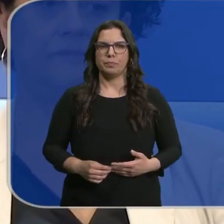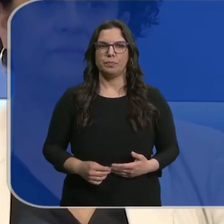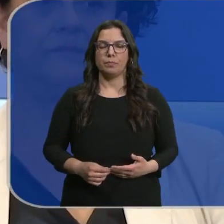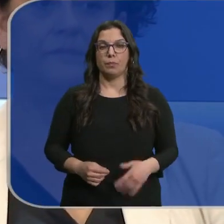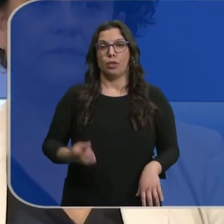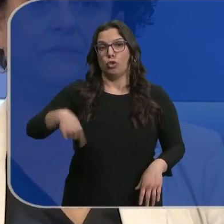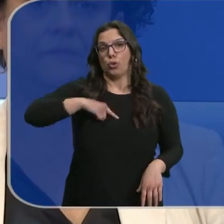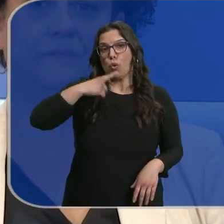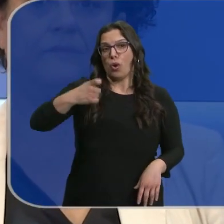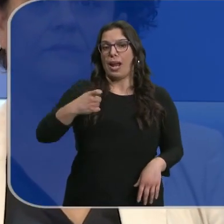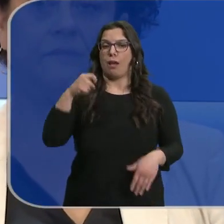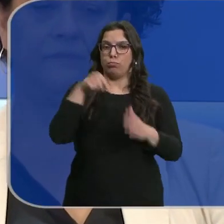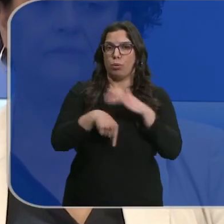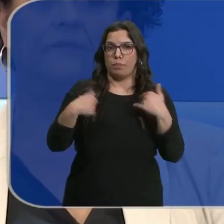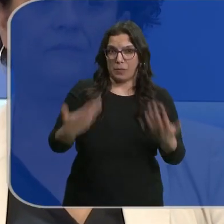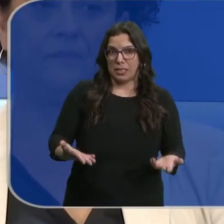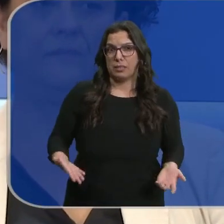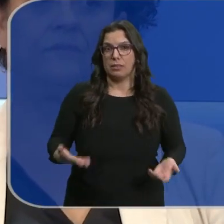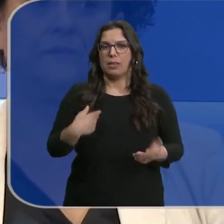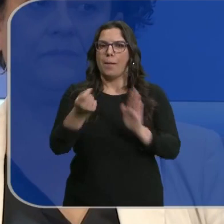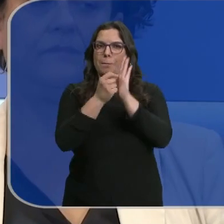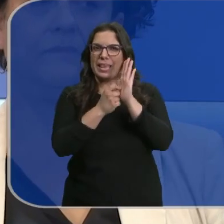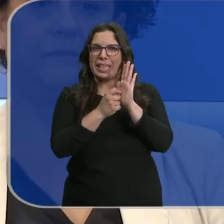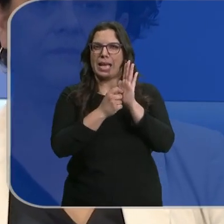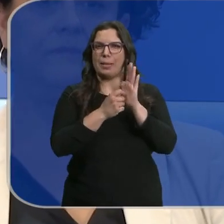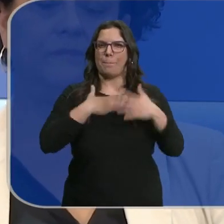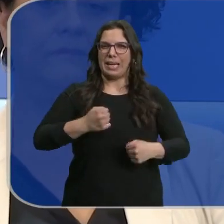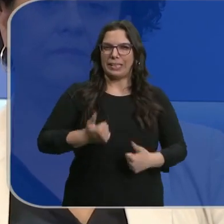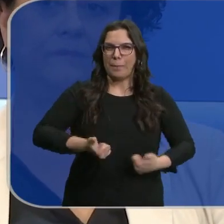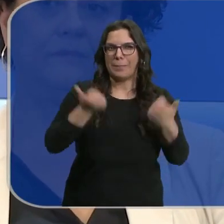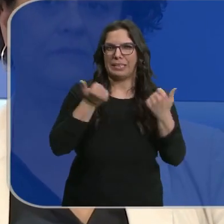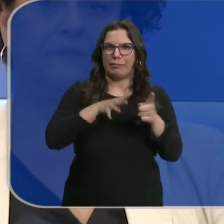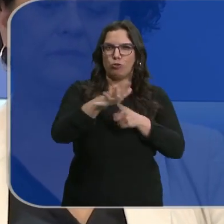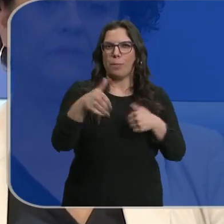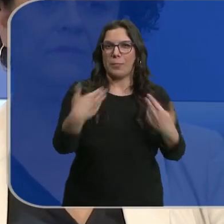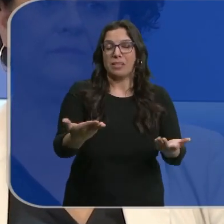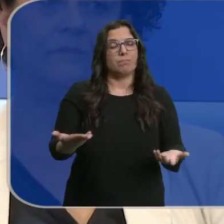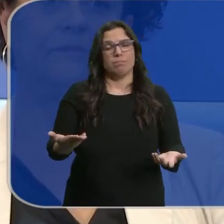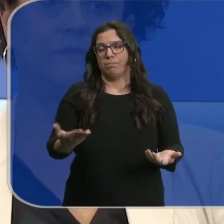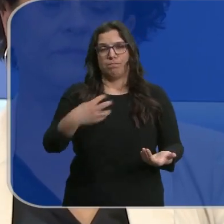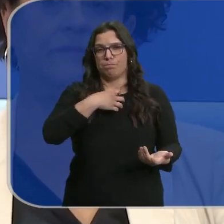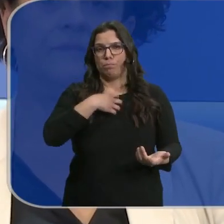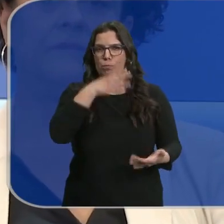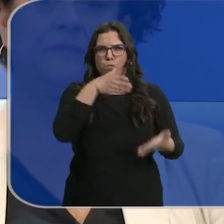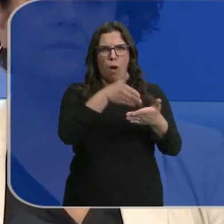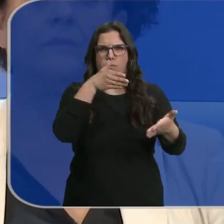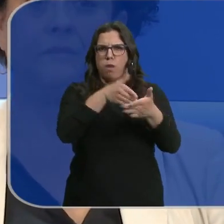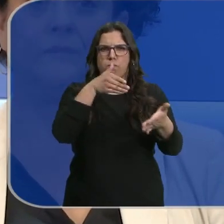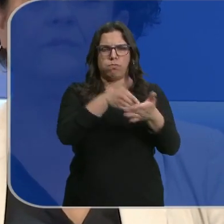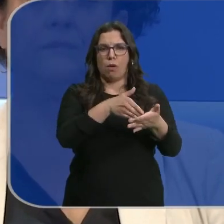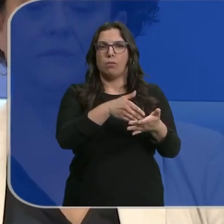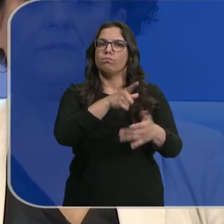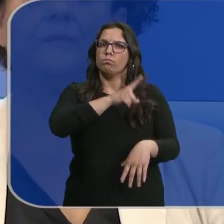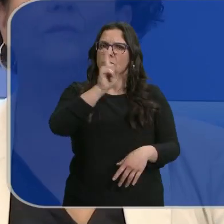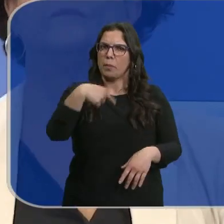Nos hubiese gustado llegar más allá, introducir medidas más audaces y de mayor alcance. Pero no ha sido posible porque nos hemos encontrado